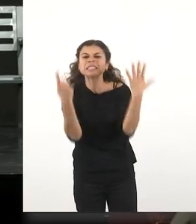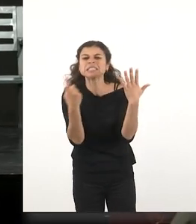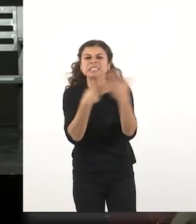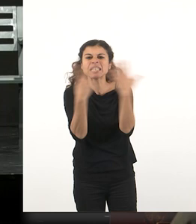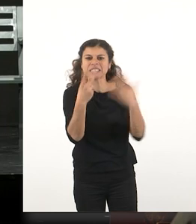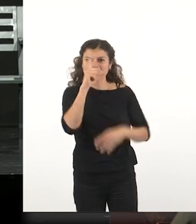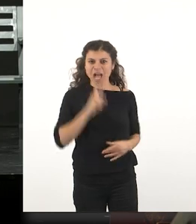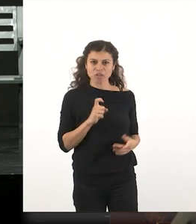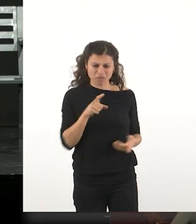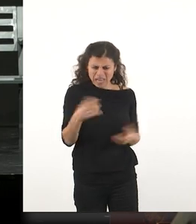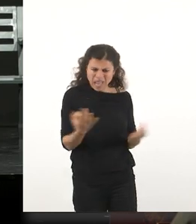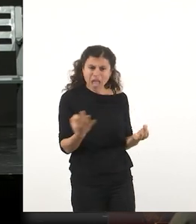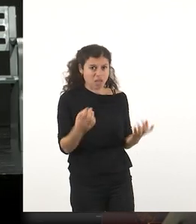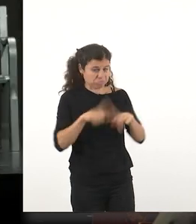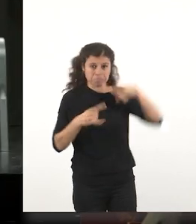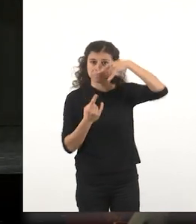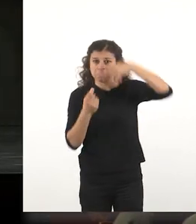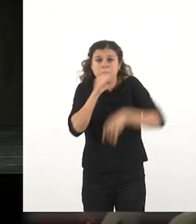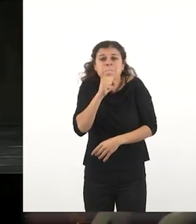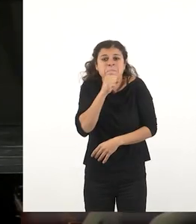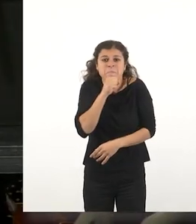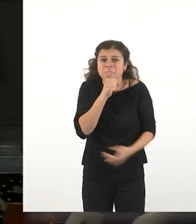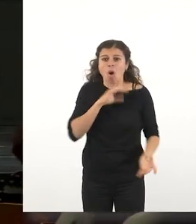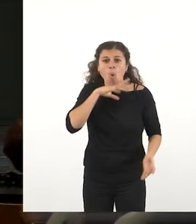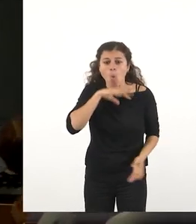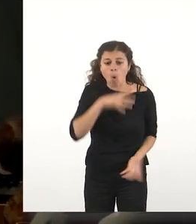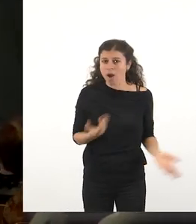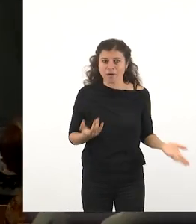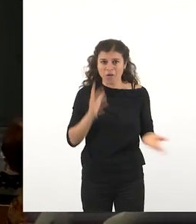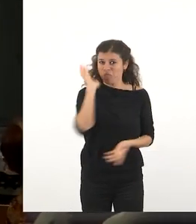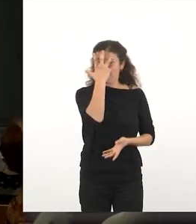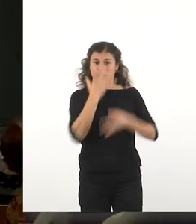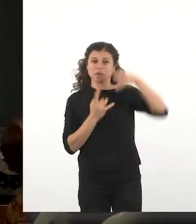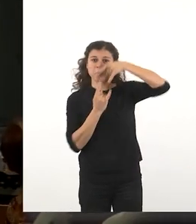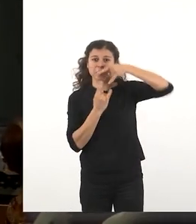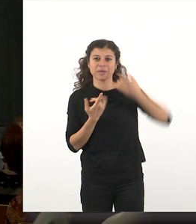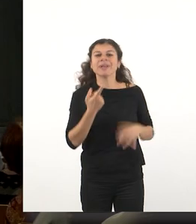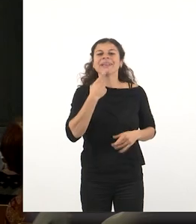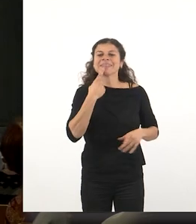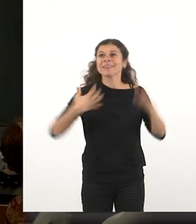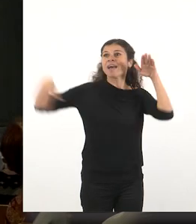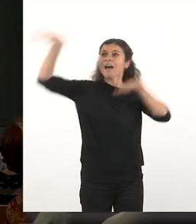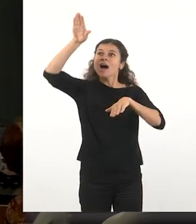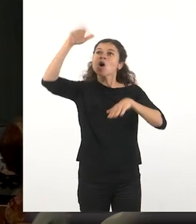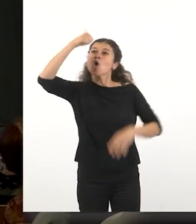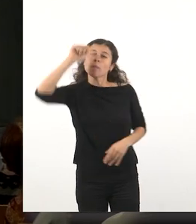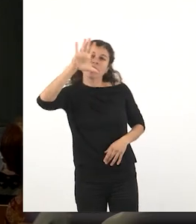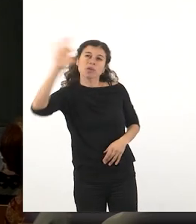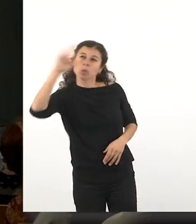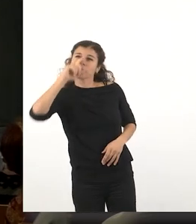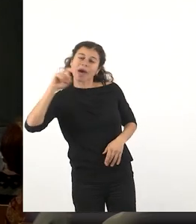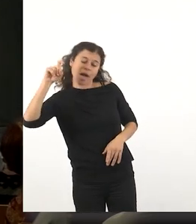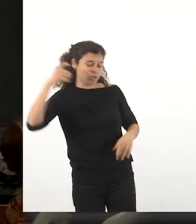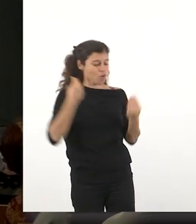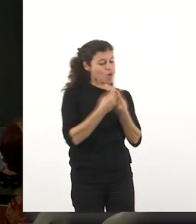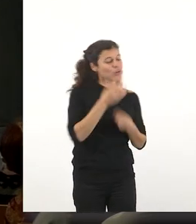pero viejo verde. Y la película te dice sutilmente, como es ficción, que un tío de 50 años puede estar con una cría de 20, que el amor